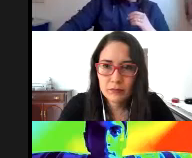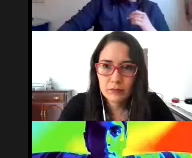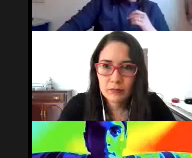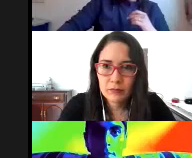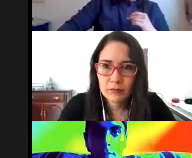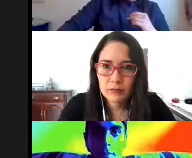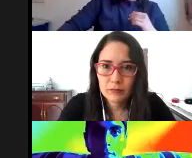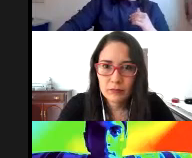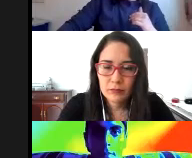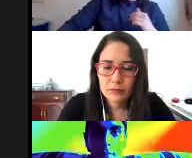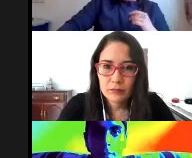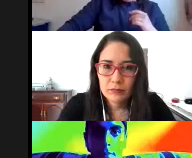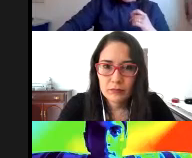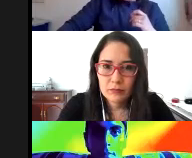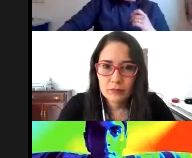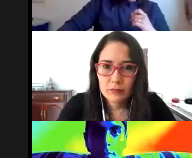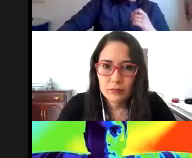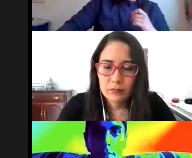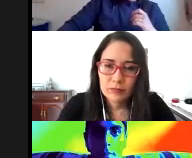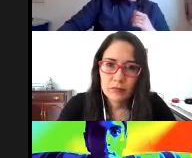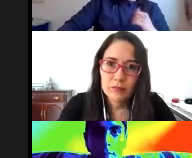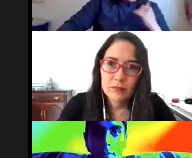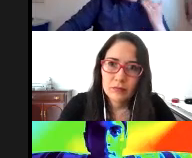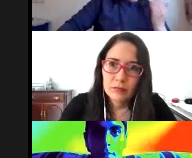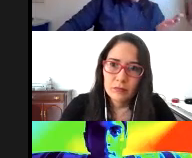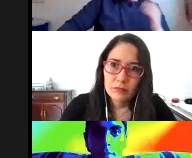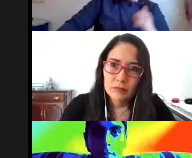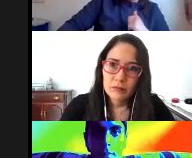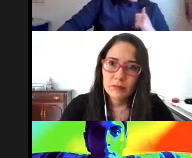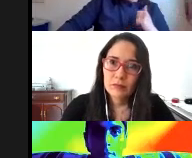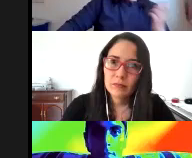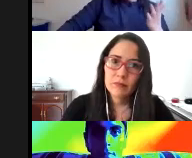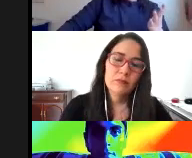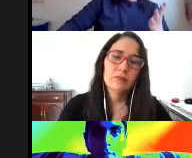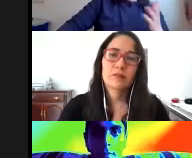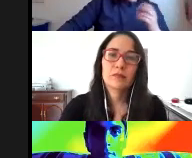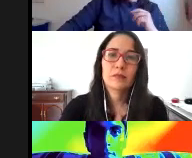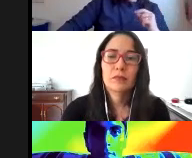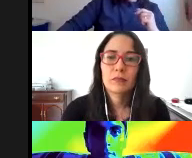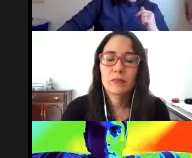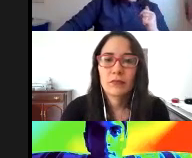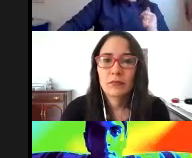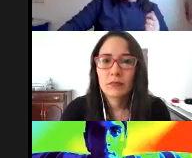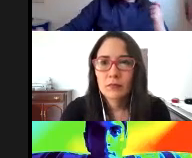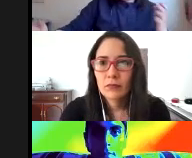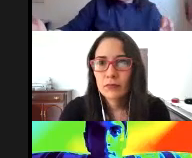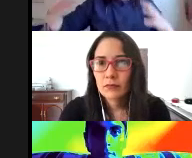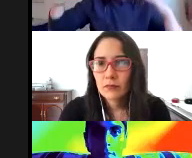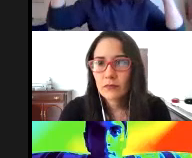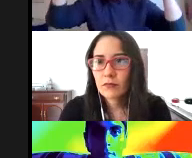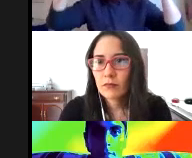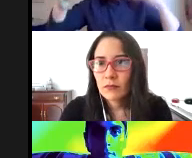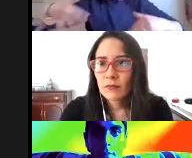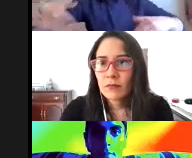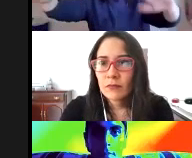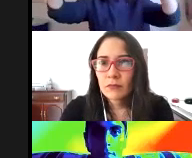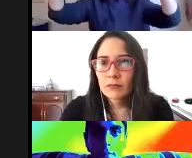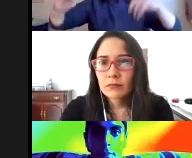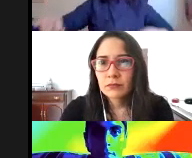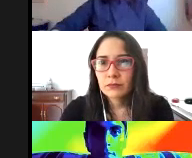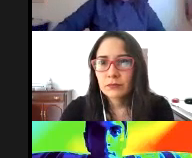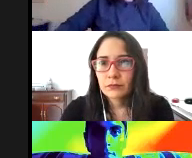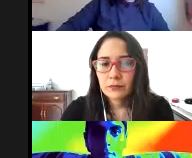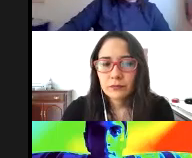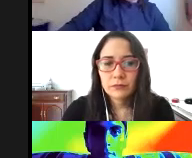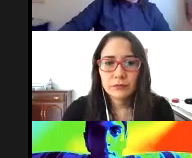de tratamiento, pero es mayor, el nitrógeno y fósforo principalmente entra en época lluviosa, significa la lluvia está lavando